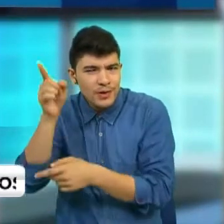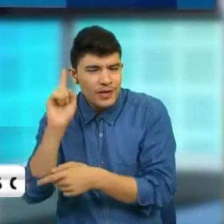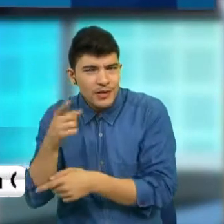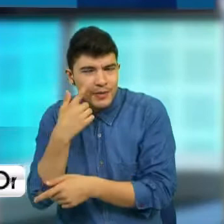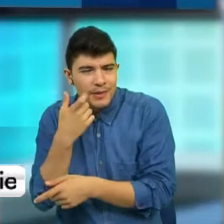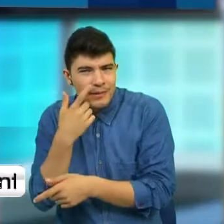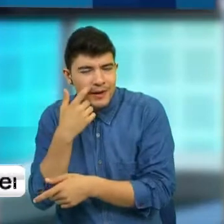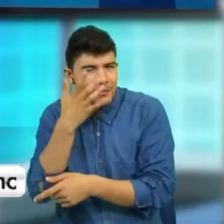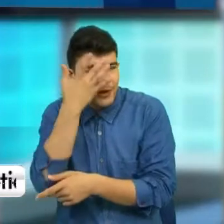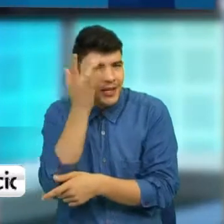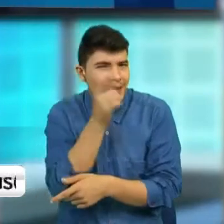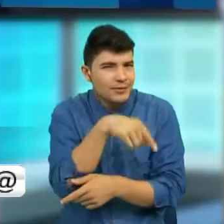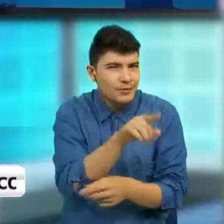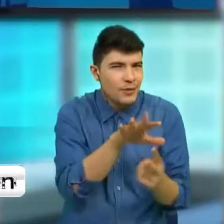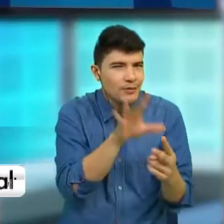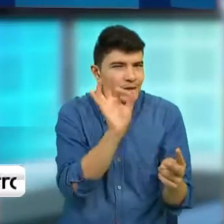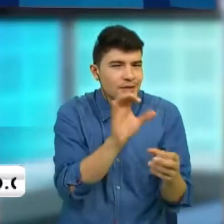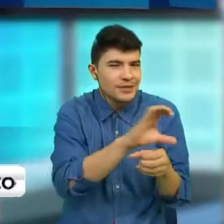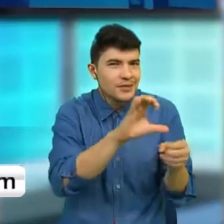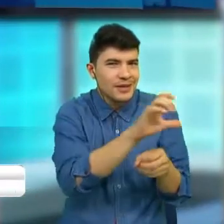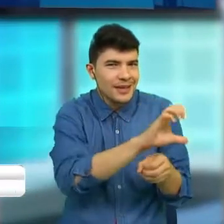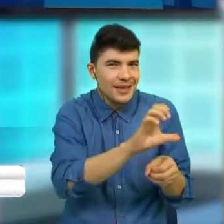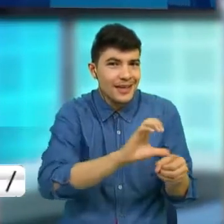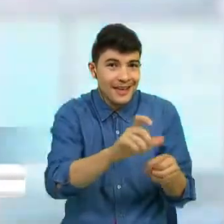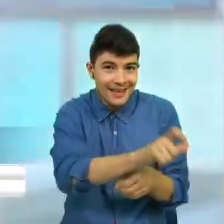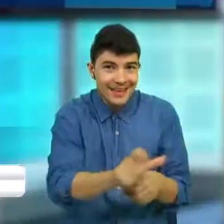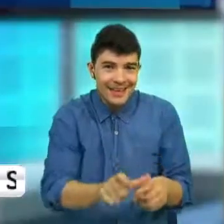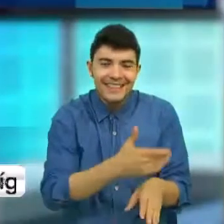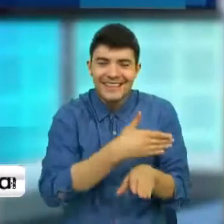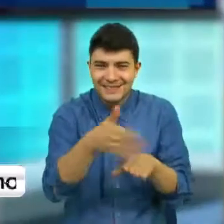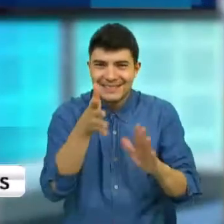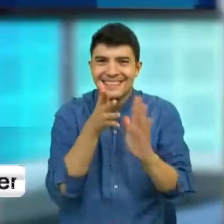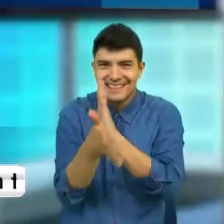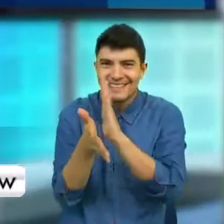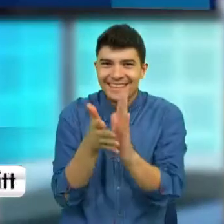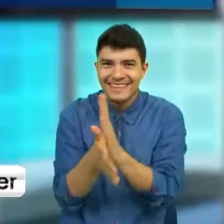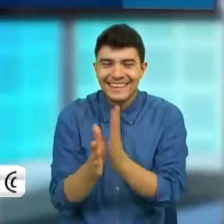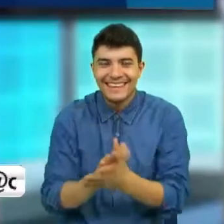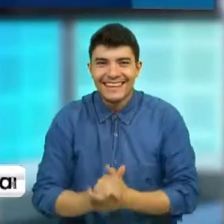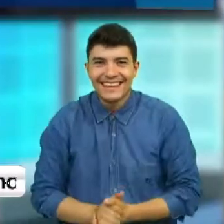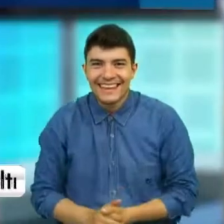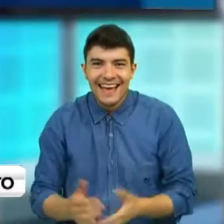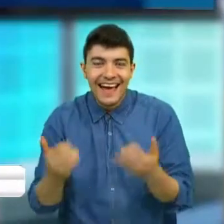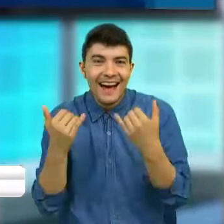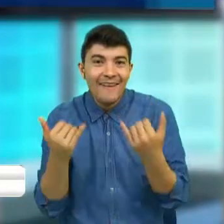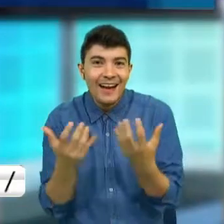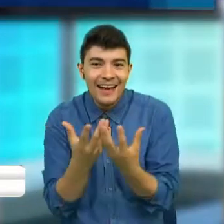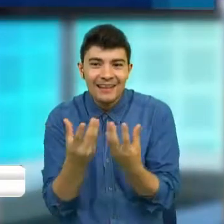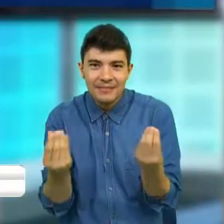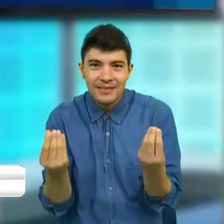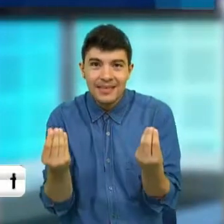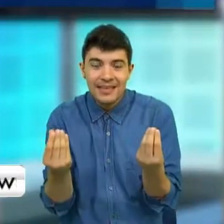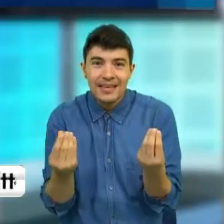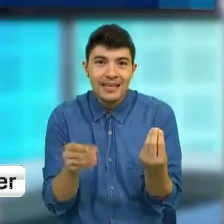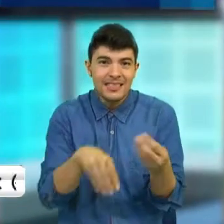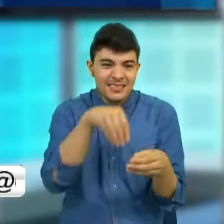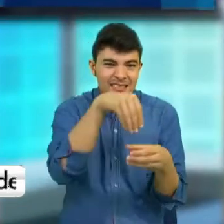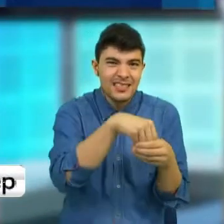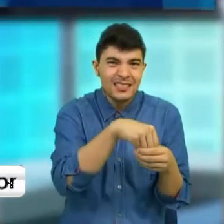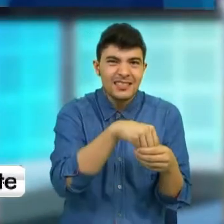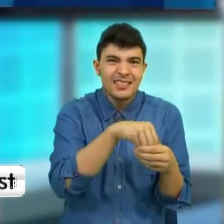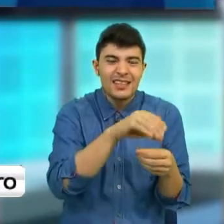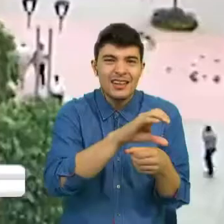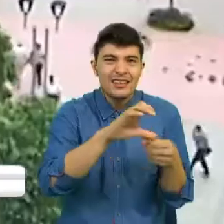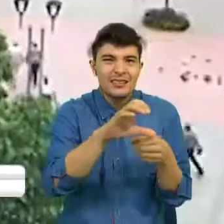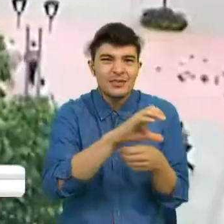Ciudadana? De primera mano, se lo contaremos. Y ahora hablamos de la división que hay al interior de la alcaldía de Cúcuta,